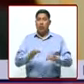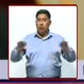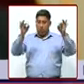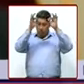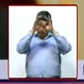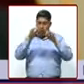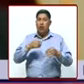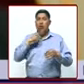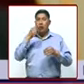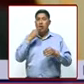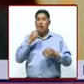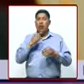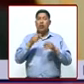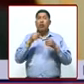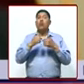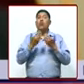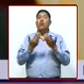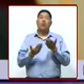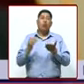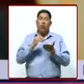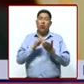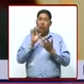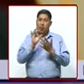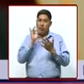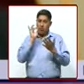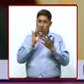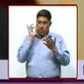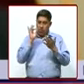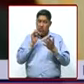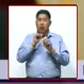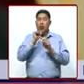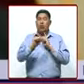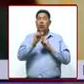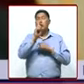importante precisar el carácter de las elecciones estipuladas en el